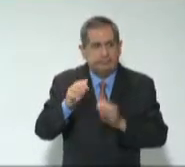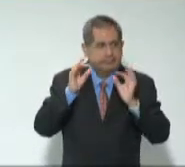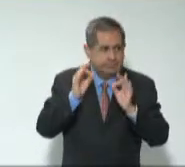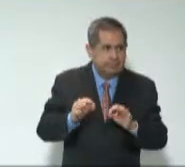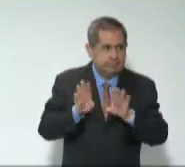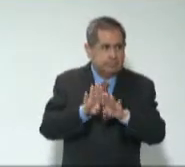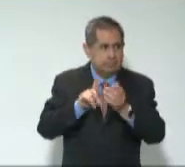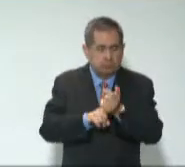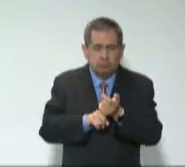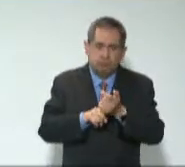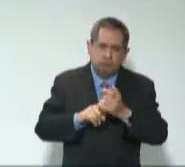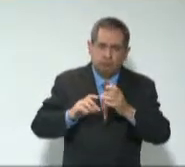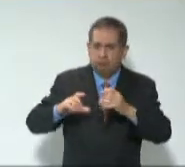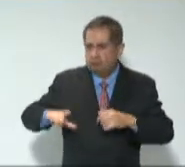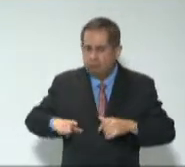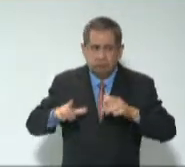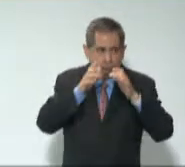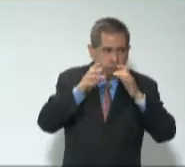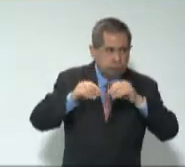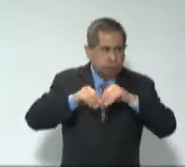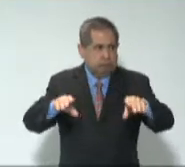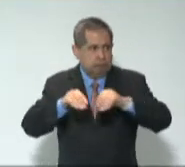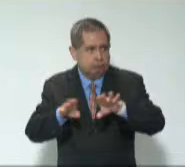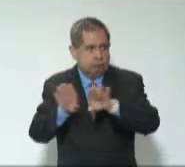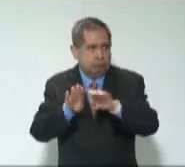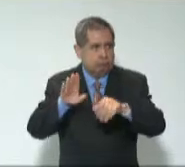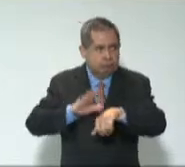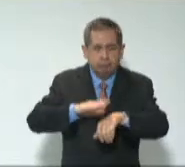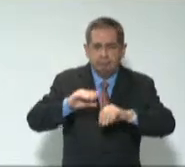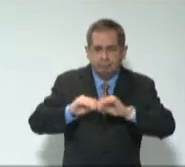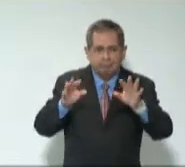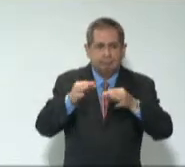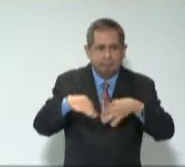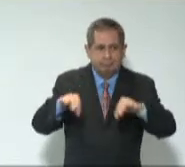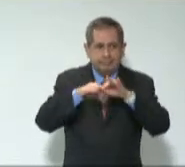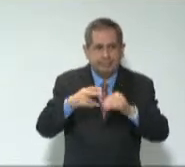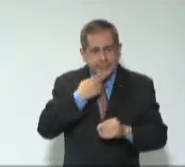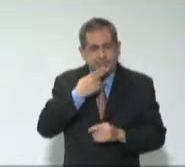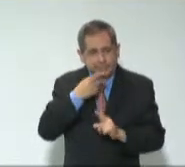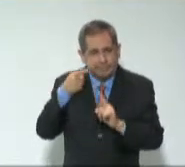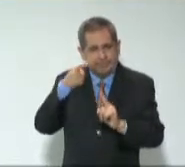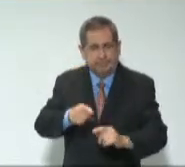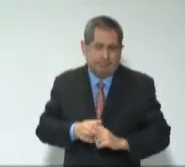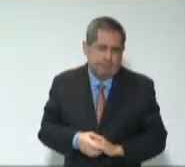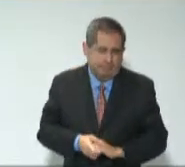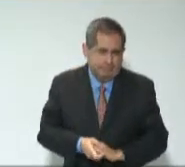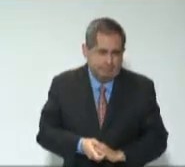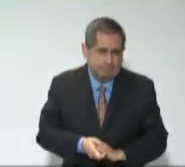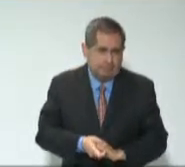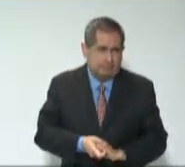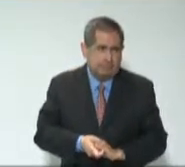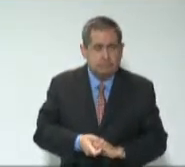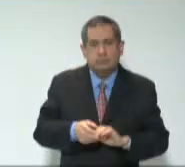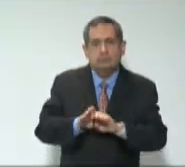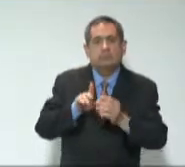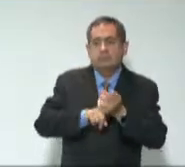comunicación de los gobiernos hacer un ejercicio de transparencia mucho más preciso muchas veces no es que los gobiernos no estén haciendo nada